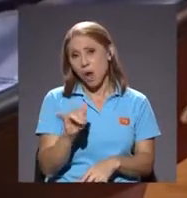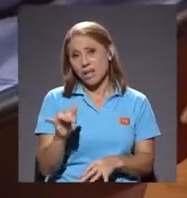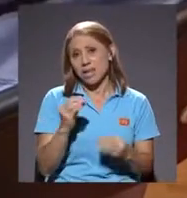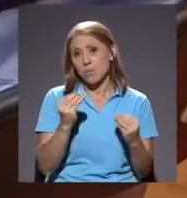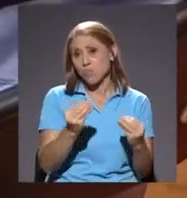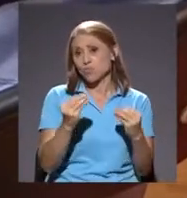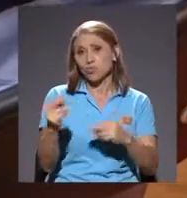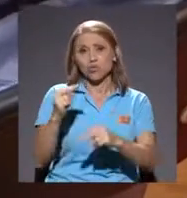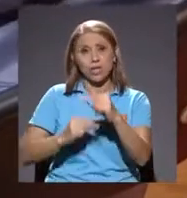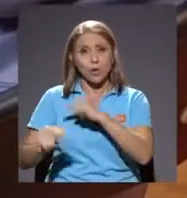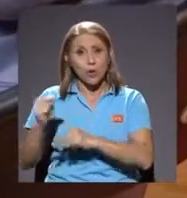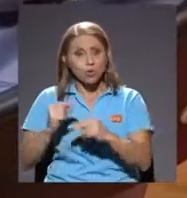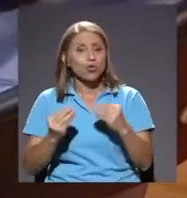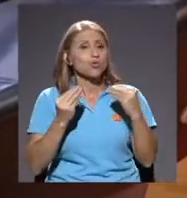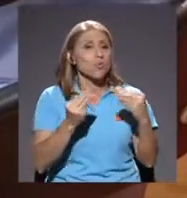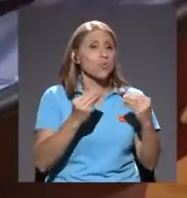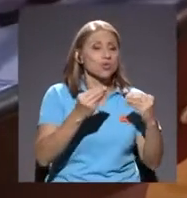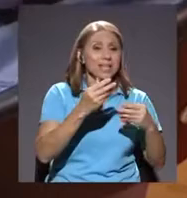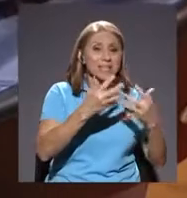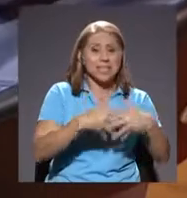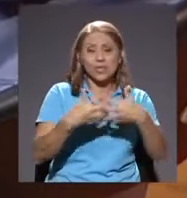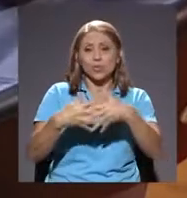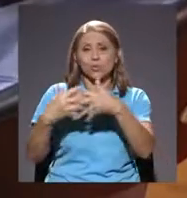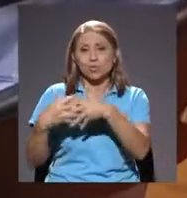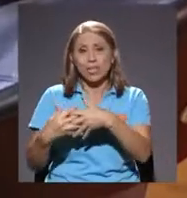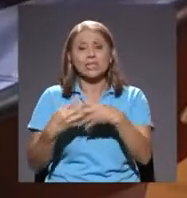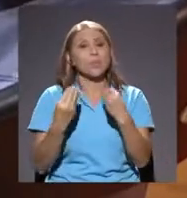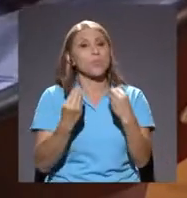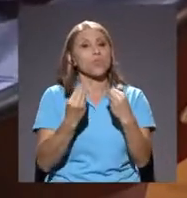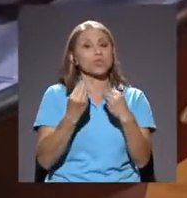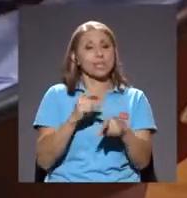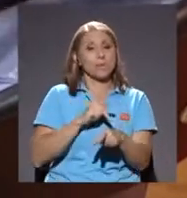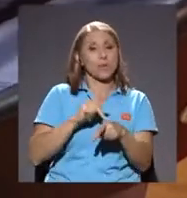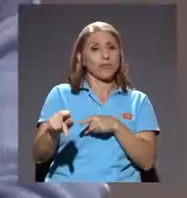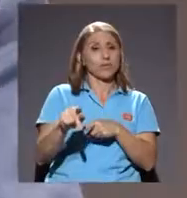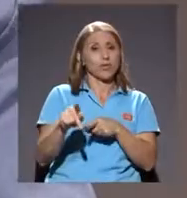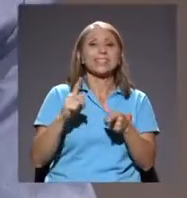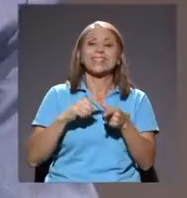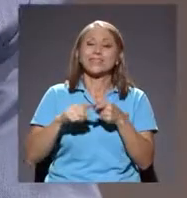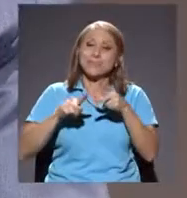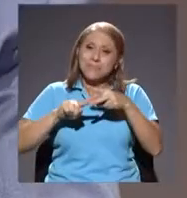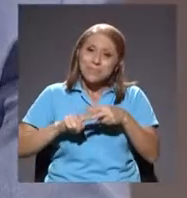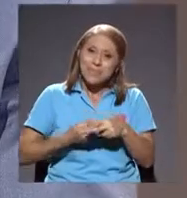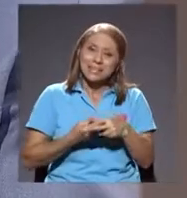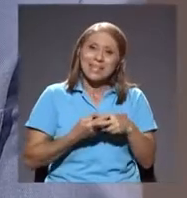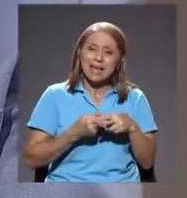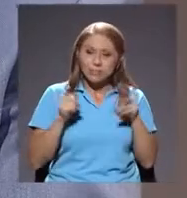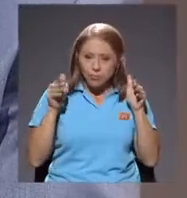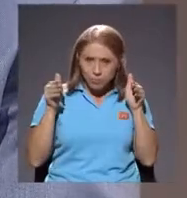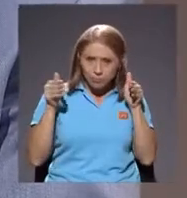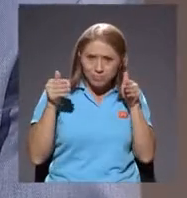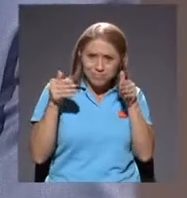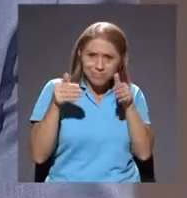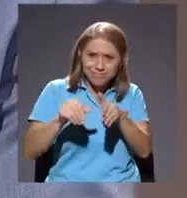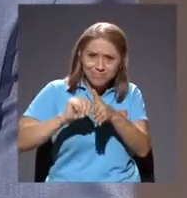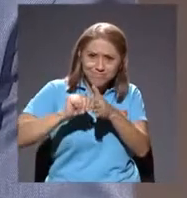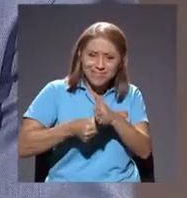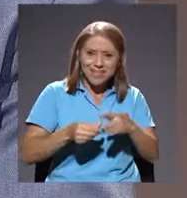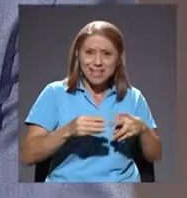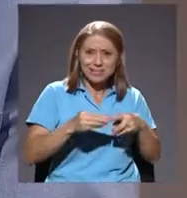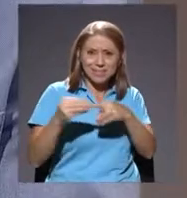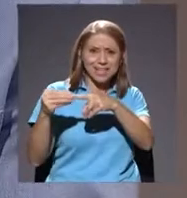de muchas industrias de muchas profesiones la especialización y nosotros como empresa nos